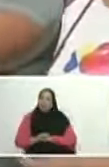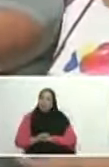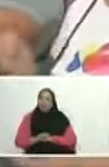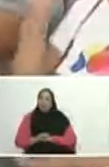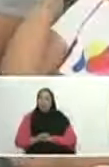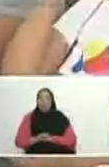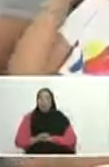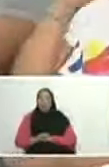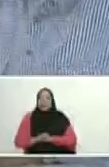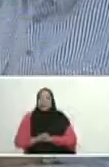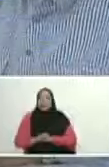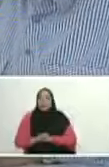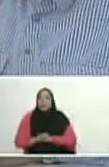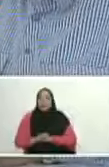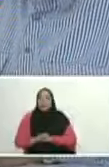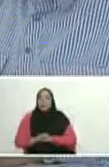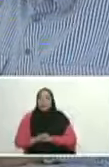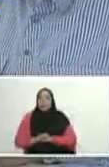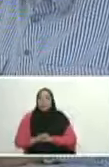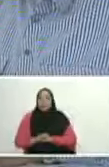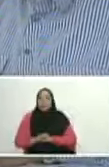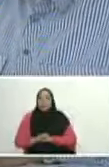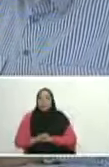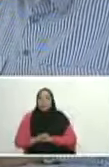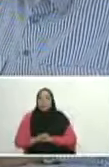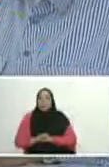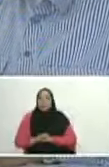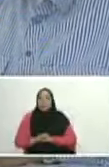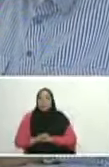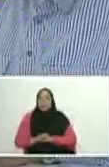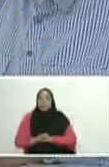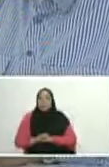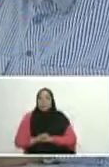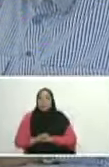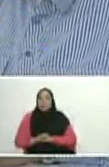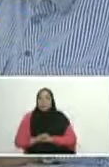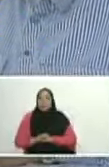Como lideresas, como jefas de calle,